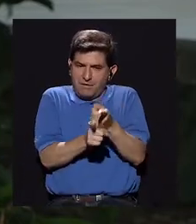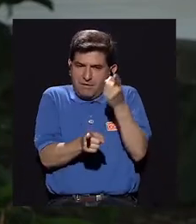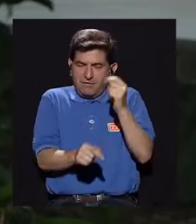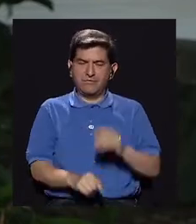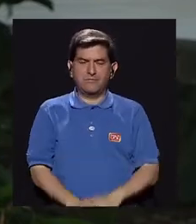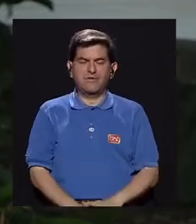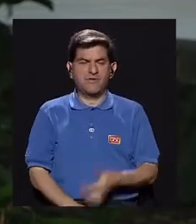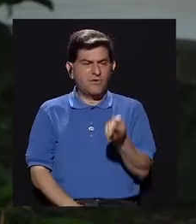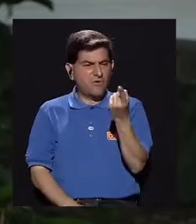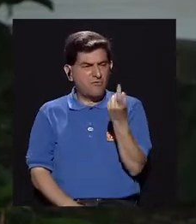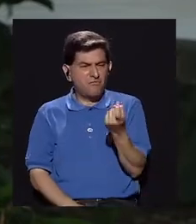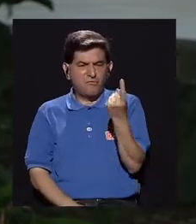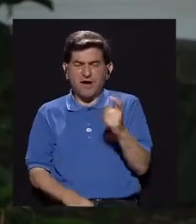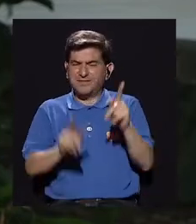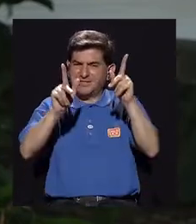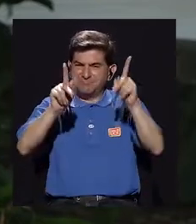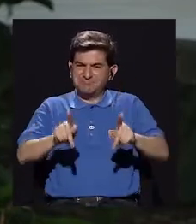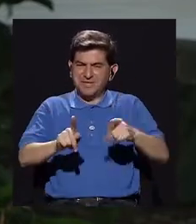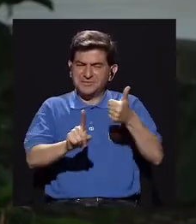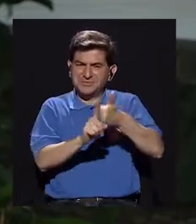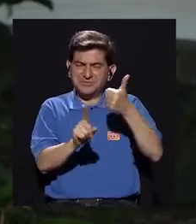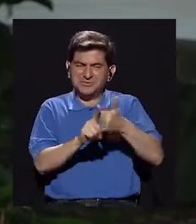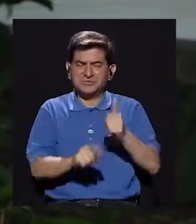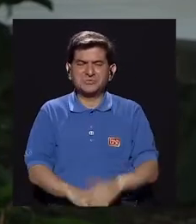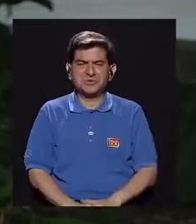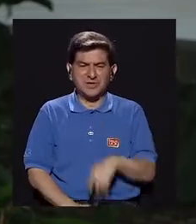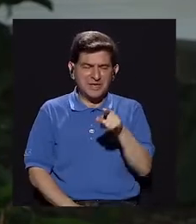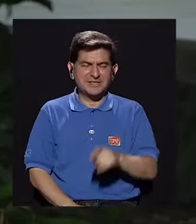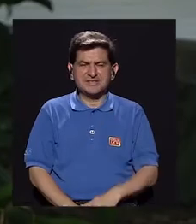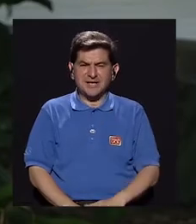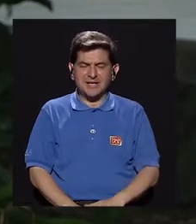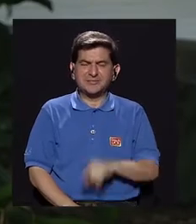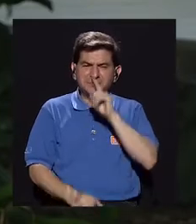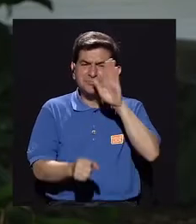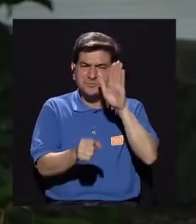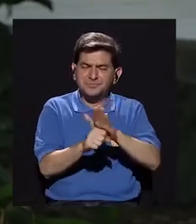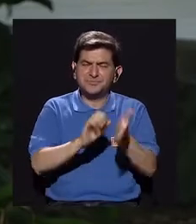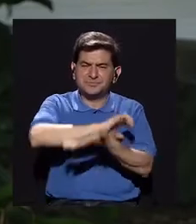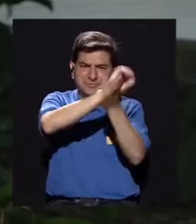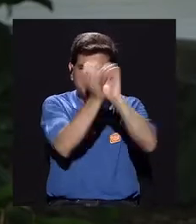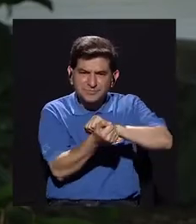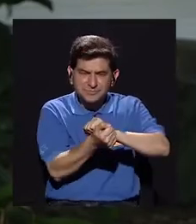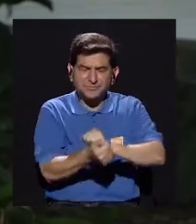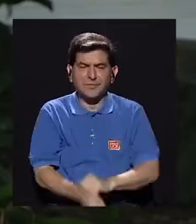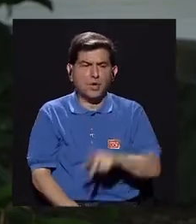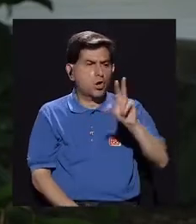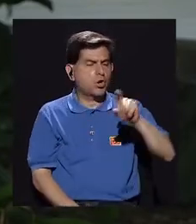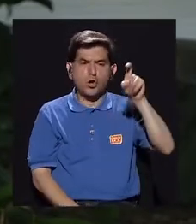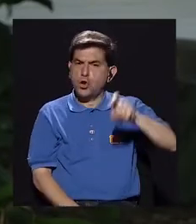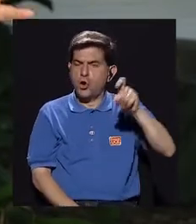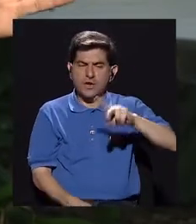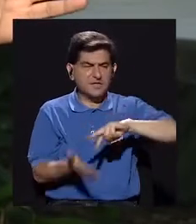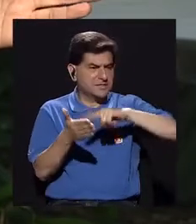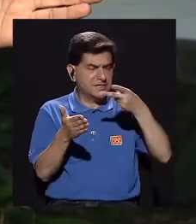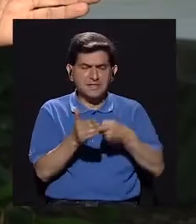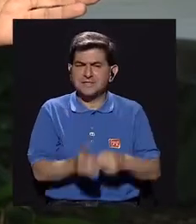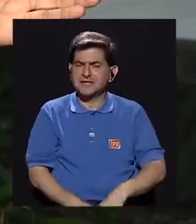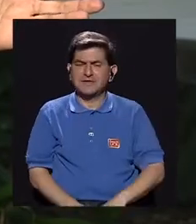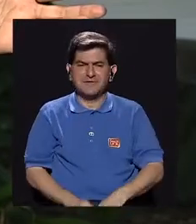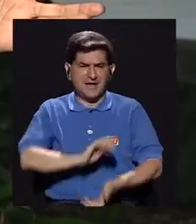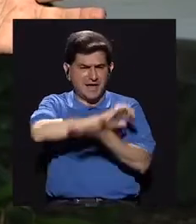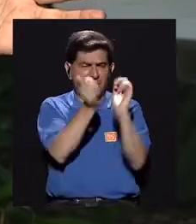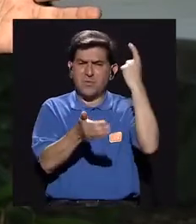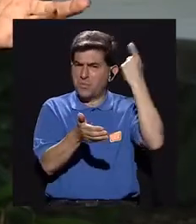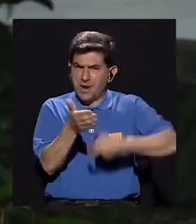equilibrado. Realmente lo que hace falta es como que las personas se enganchemos con cambios, ¿verdad? Sí. Y que no necesariamente hacer